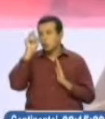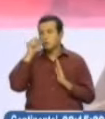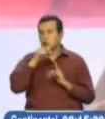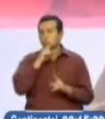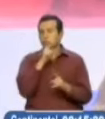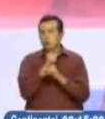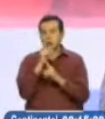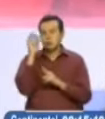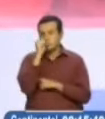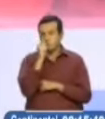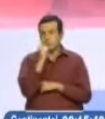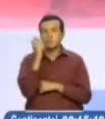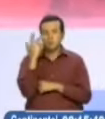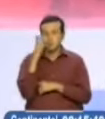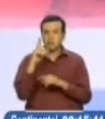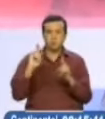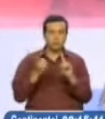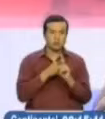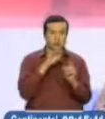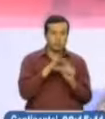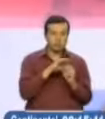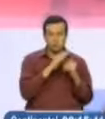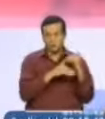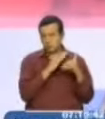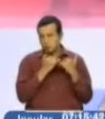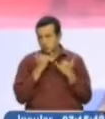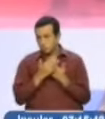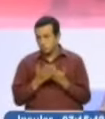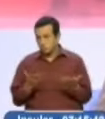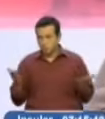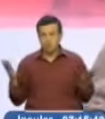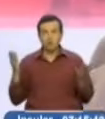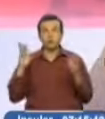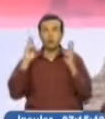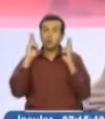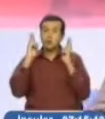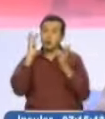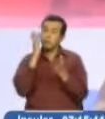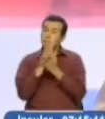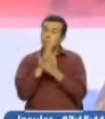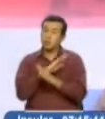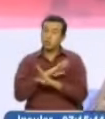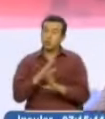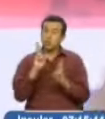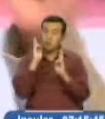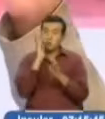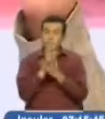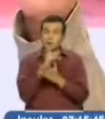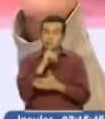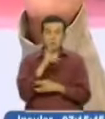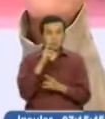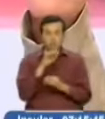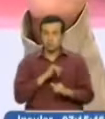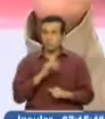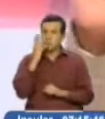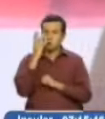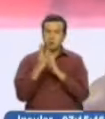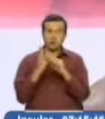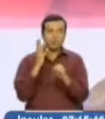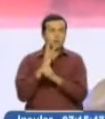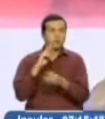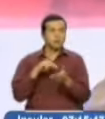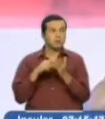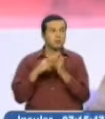cosa que es evidente, que se lo vio desde la primera vuelta, se lo está viendo en estos días y por eso digo, ojalá esto no prospere, pero va a ser la tónica de estos 4 años.